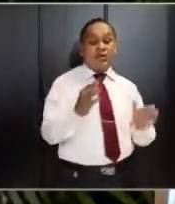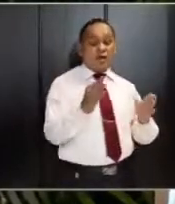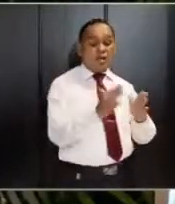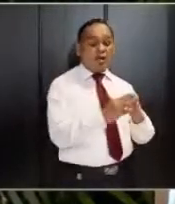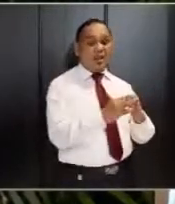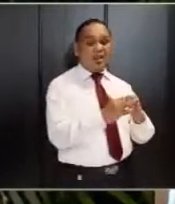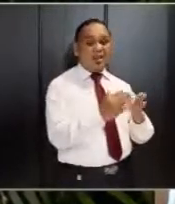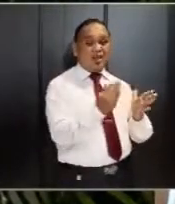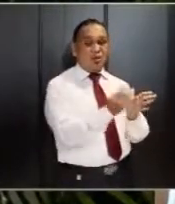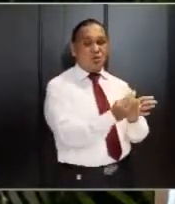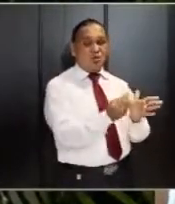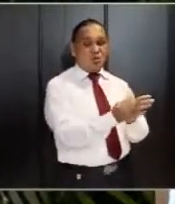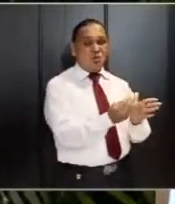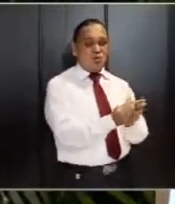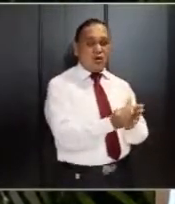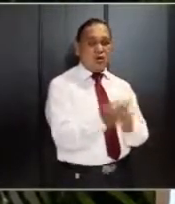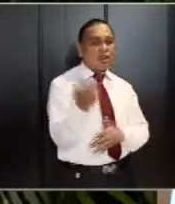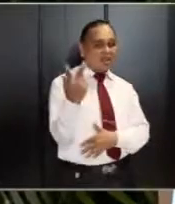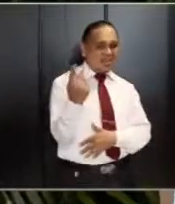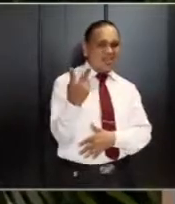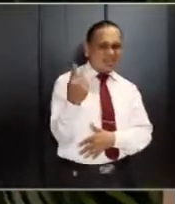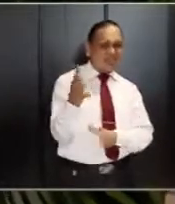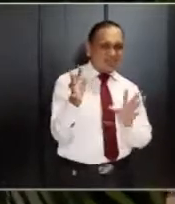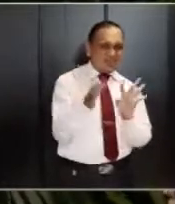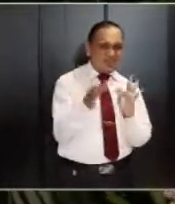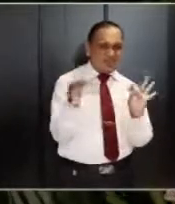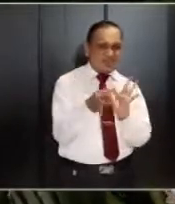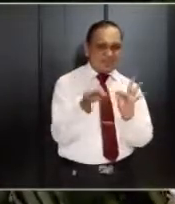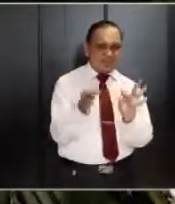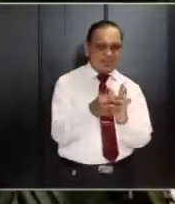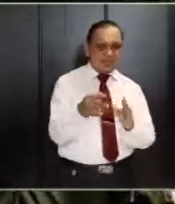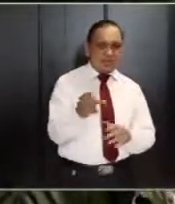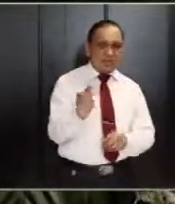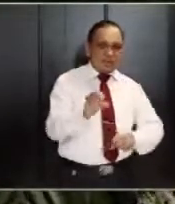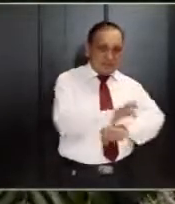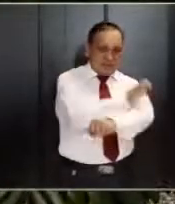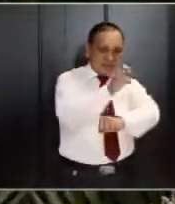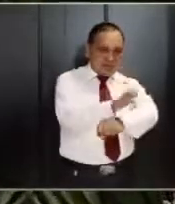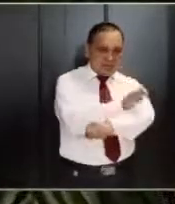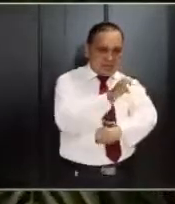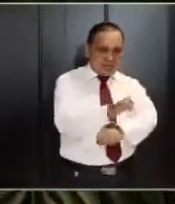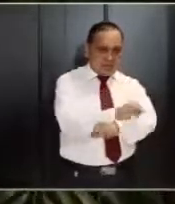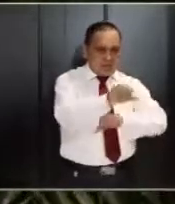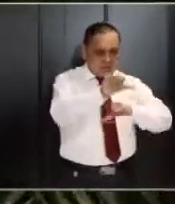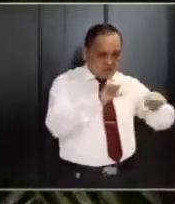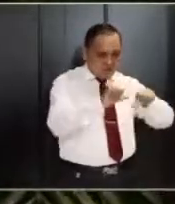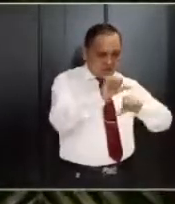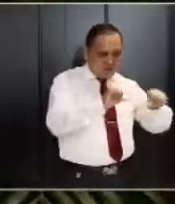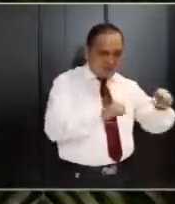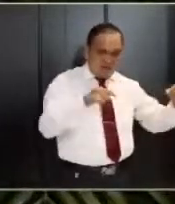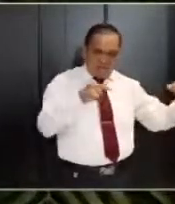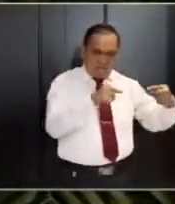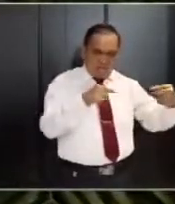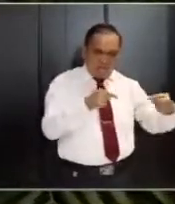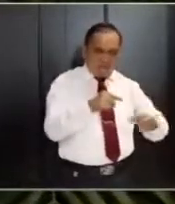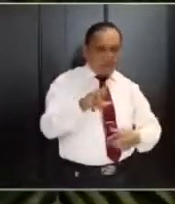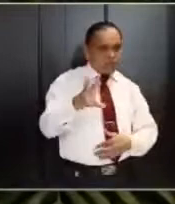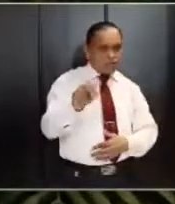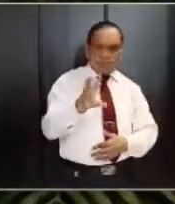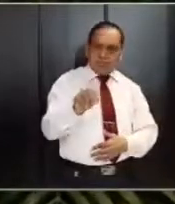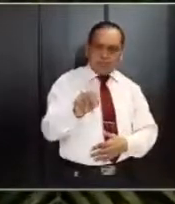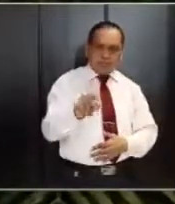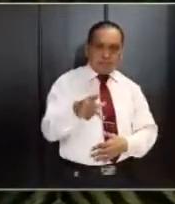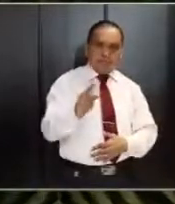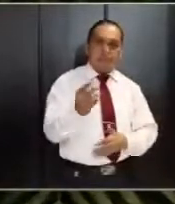dicho en la televisión de que estamos peleados con las energías renovables, y no es así. Tan no es así que estamos